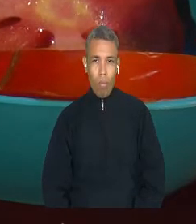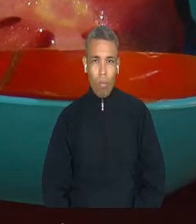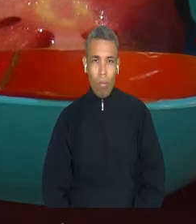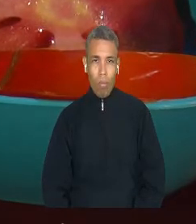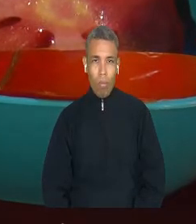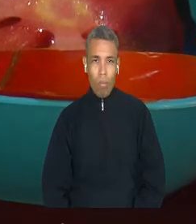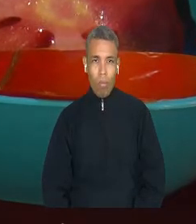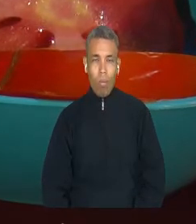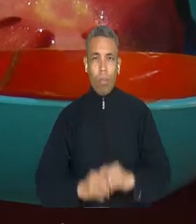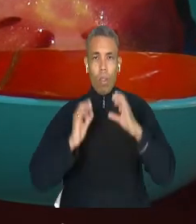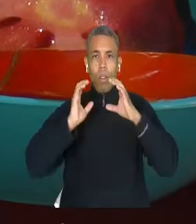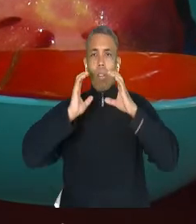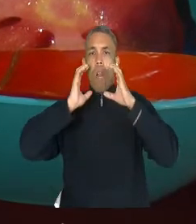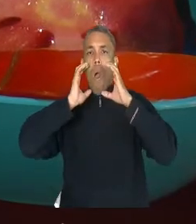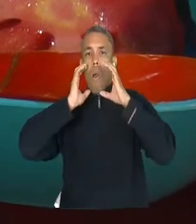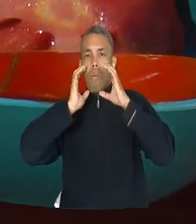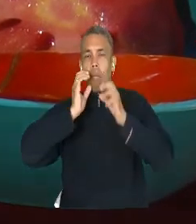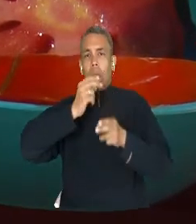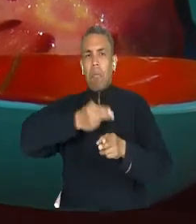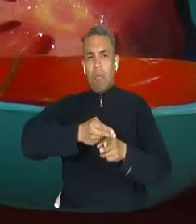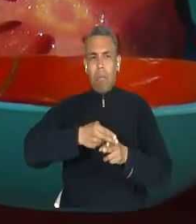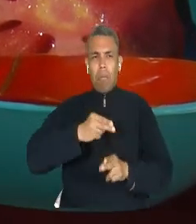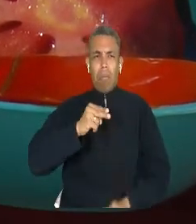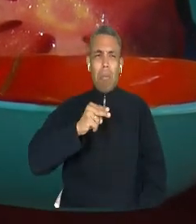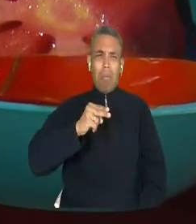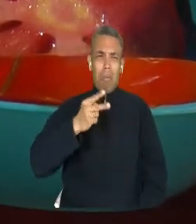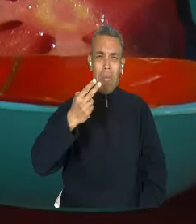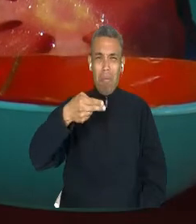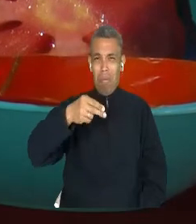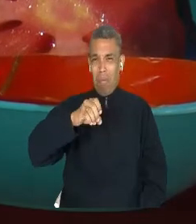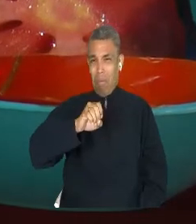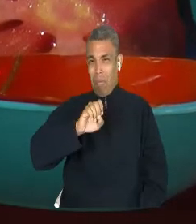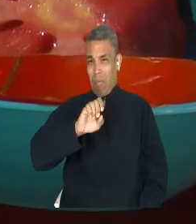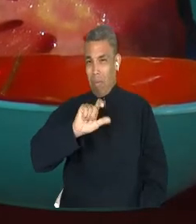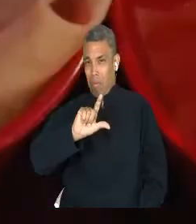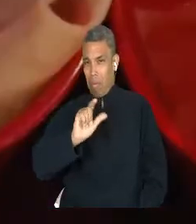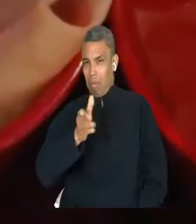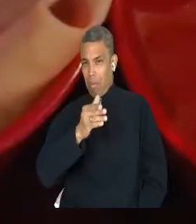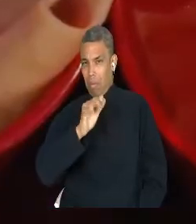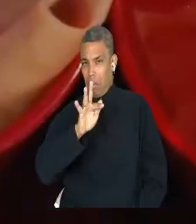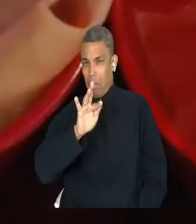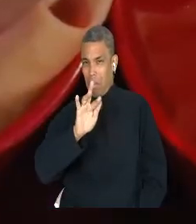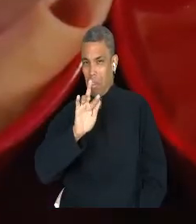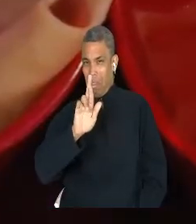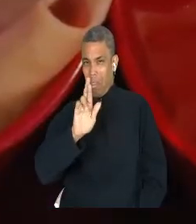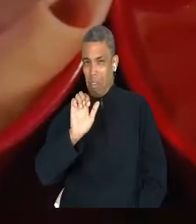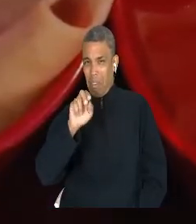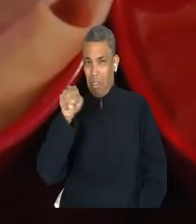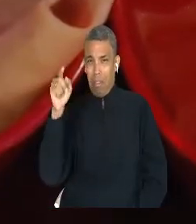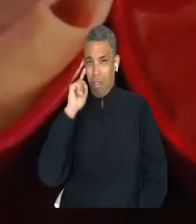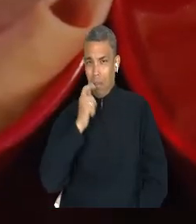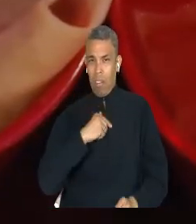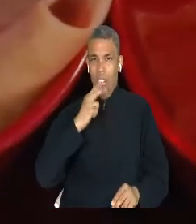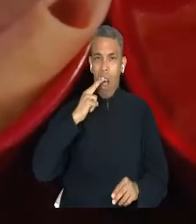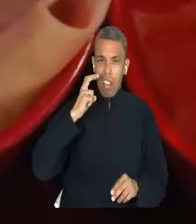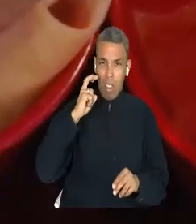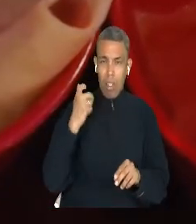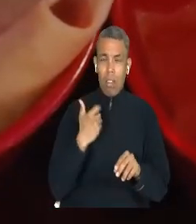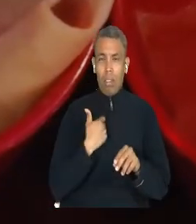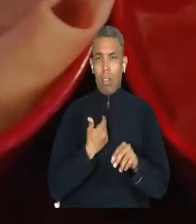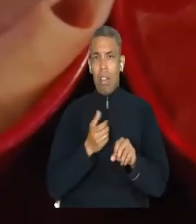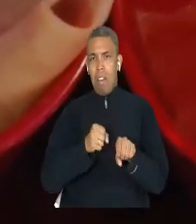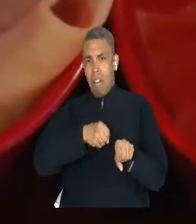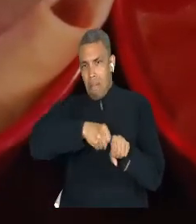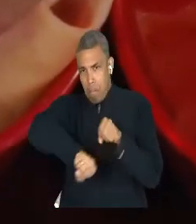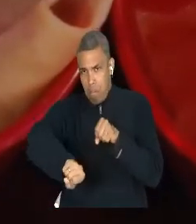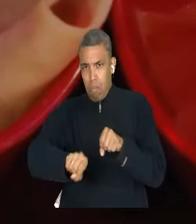Old Trafford. Tenemos esos ingredientes que son la carne, pechuga, sus verduras